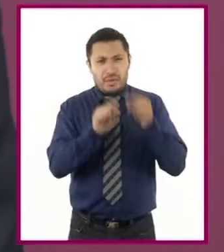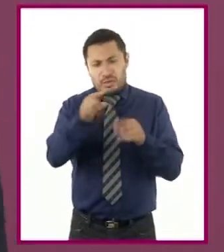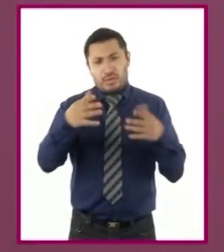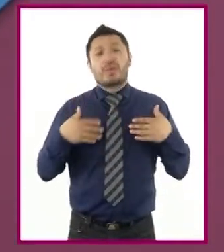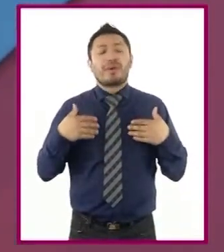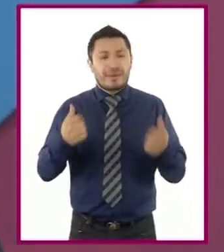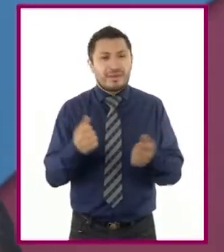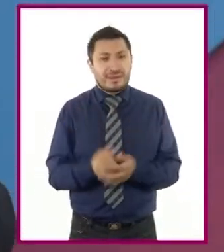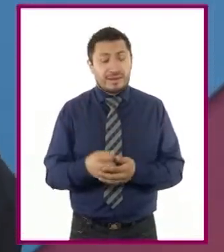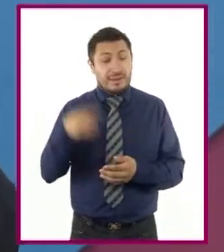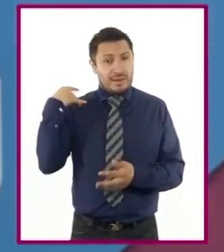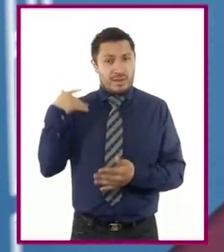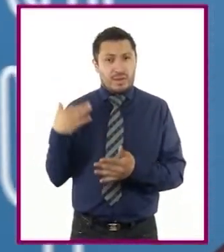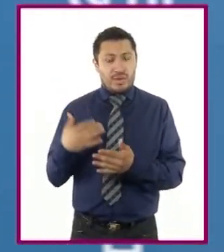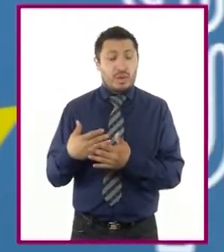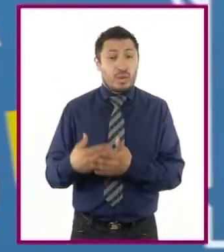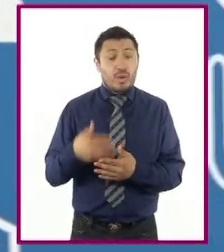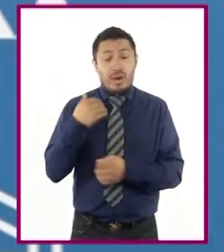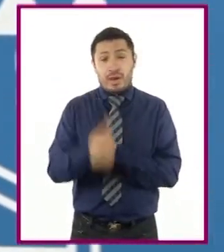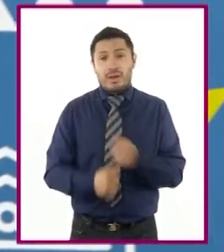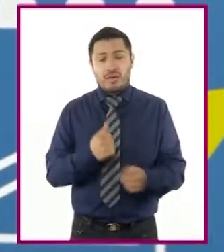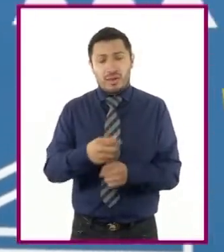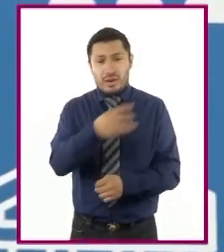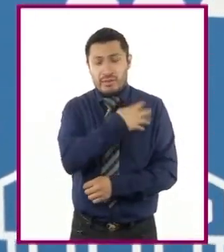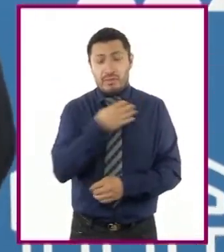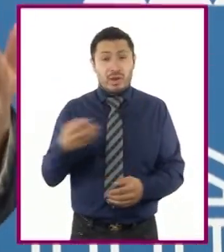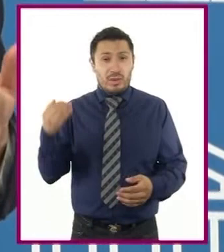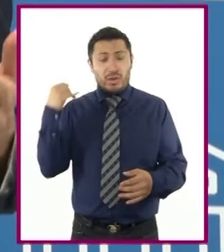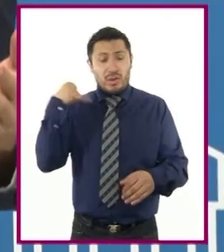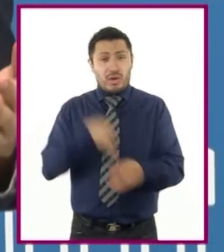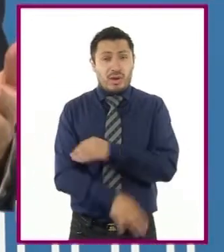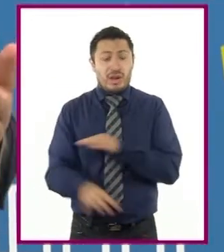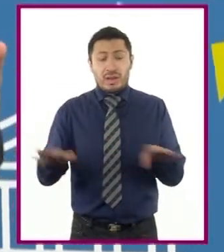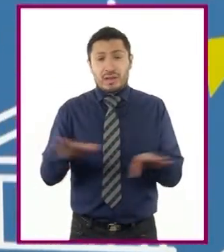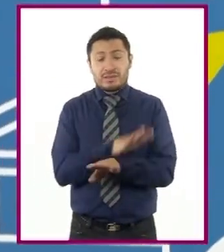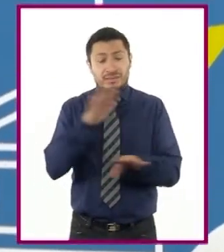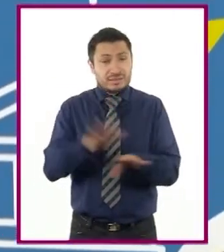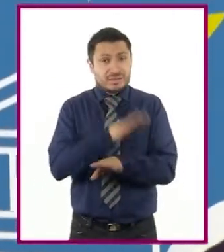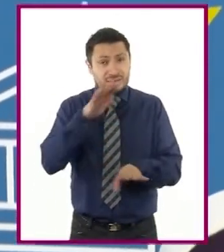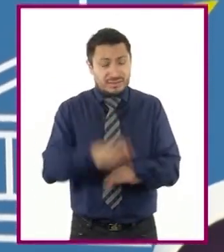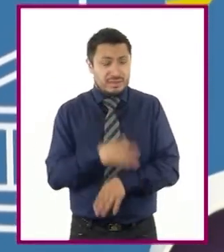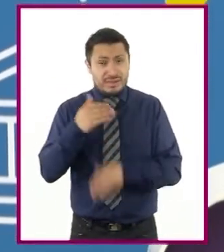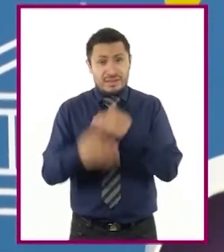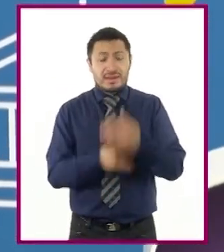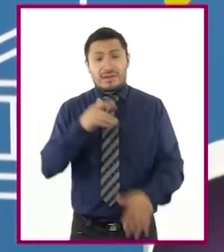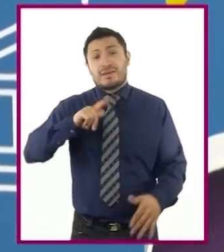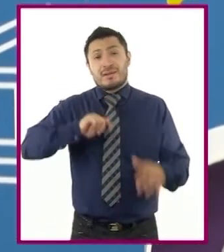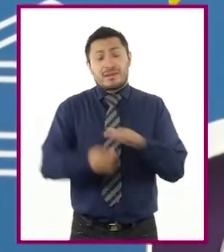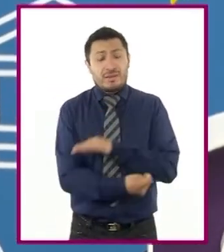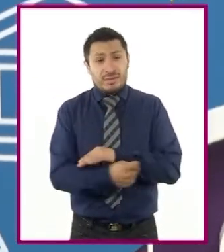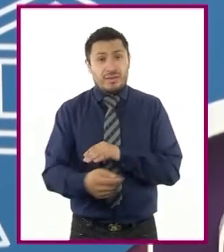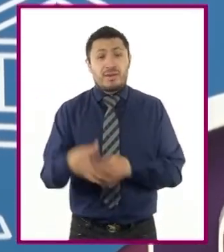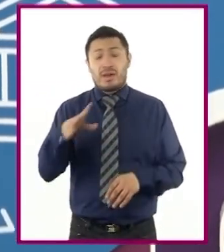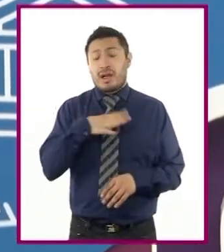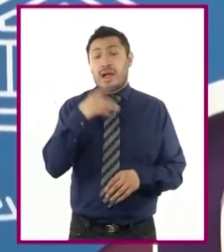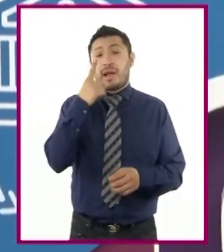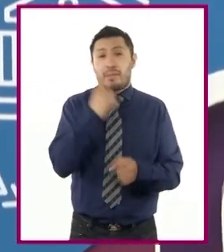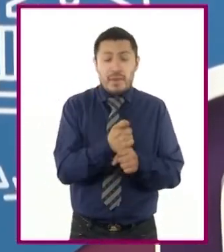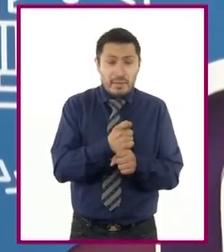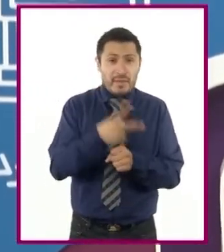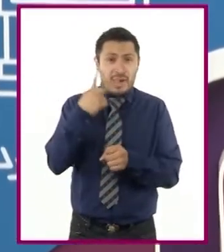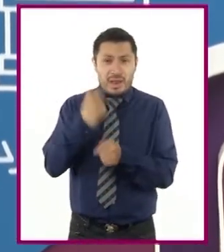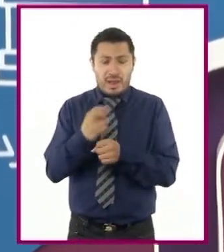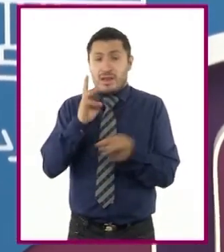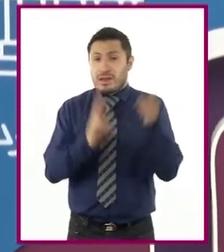el capitalismo trajo profundas transformaciones debido a los avances tecnológicos producidos durante la Primera y